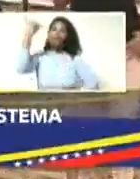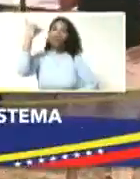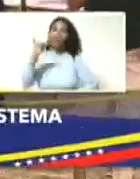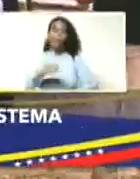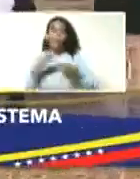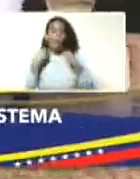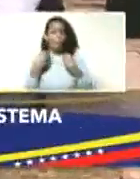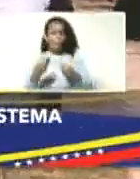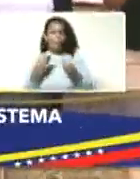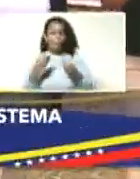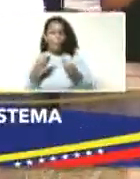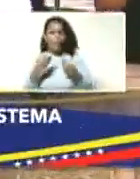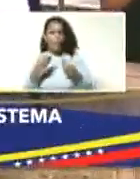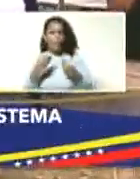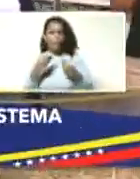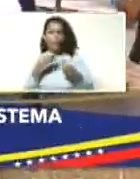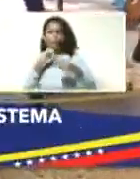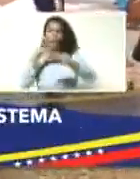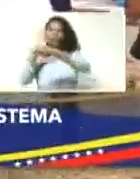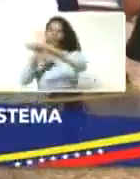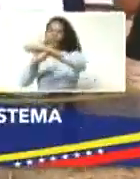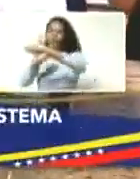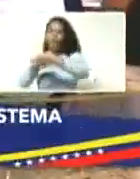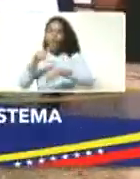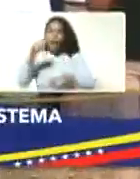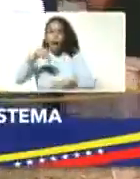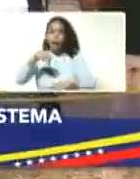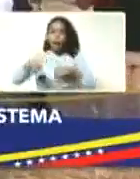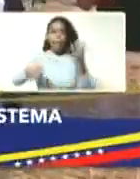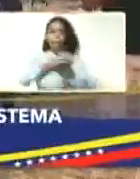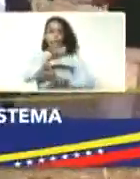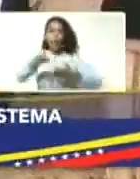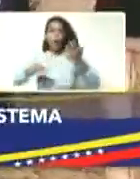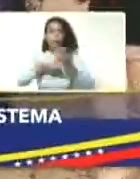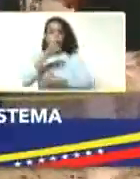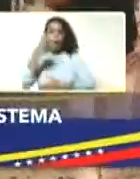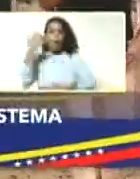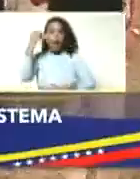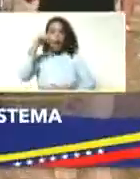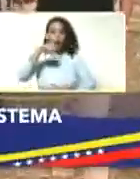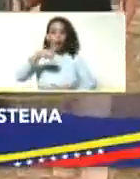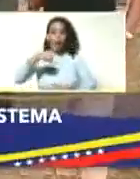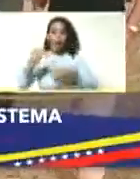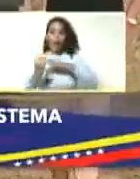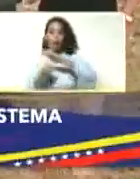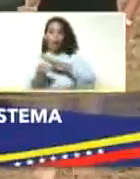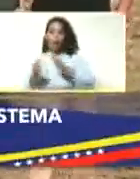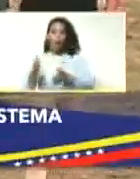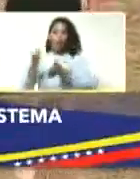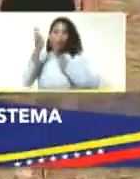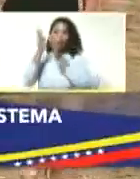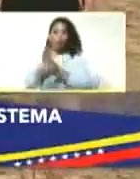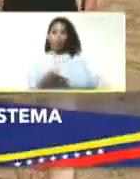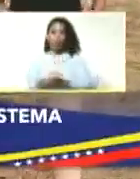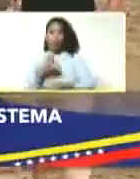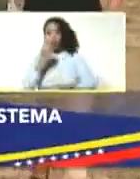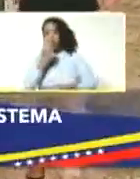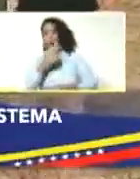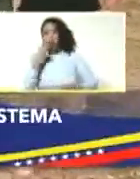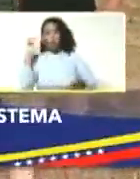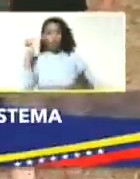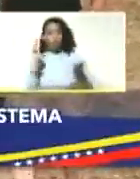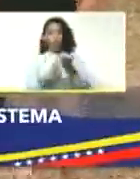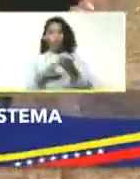para informar la situación problemática en que se encontraba esta institución. Y bueno,